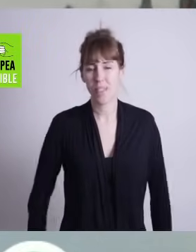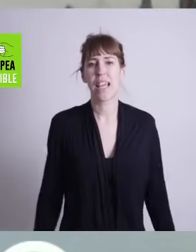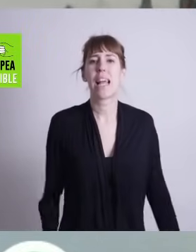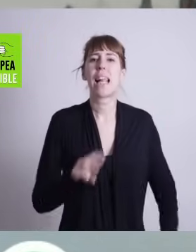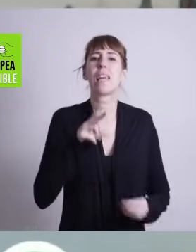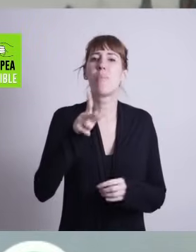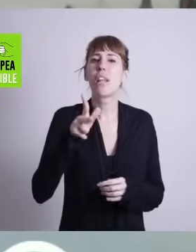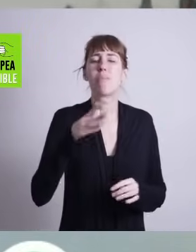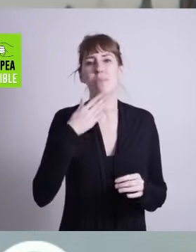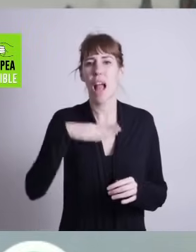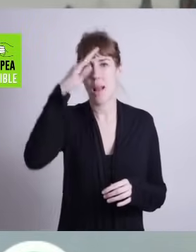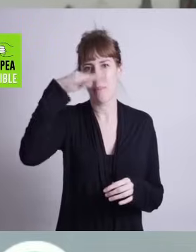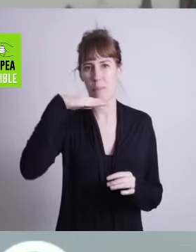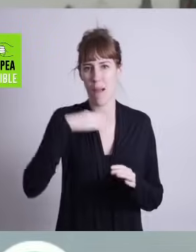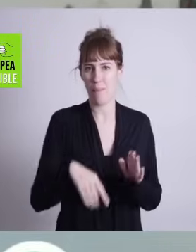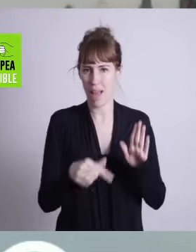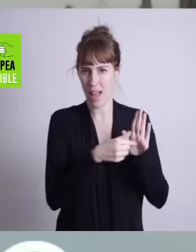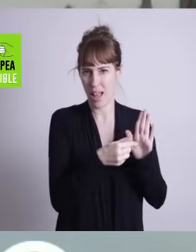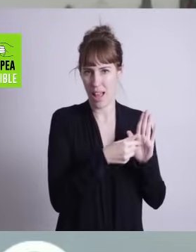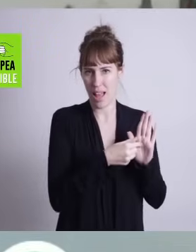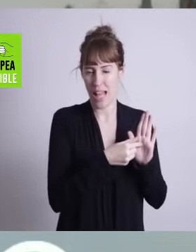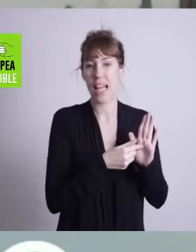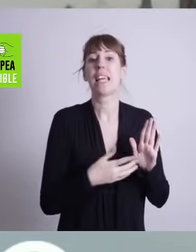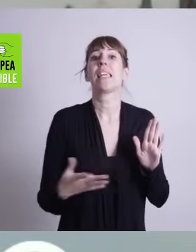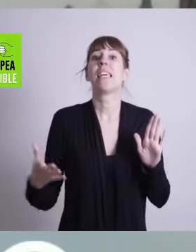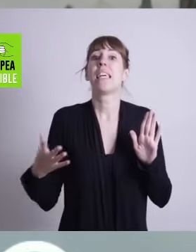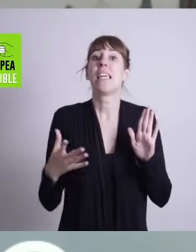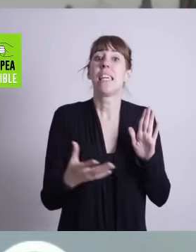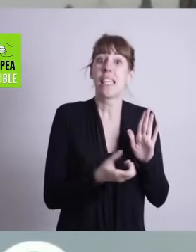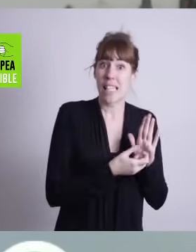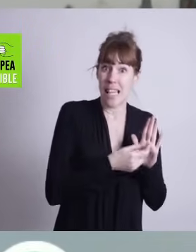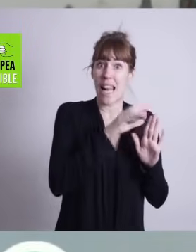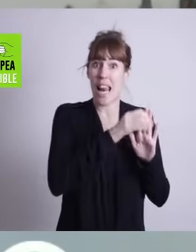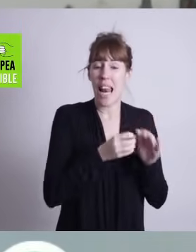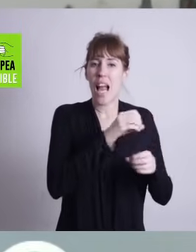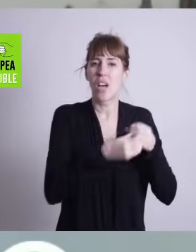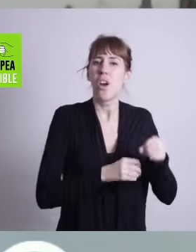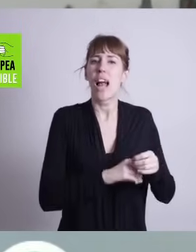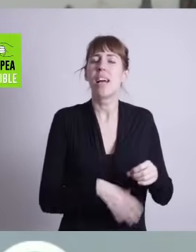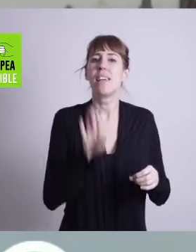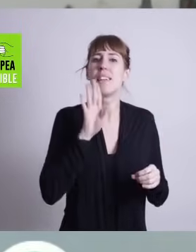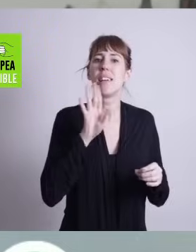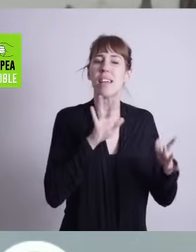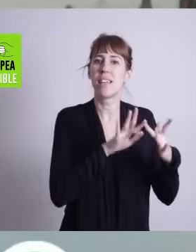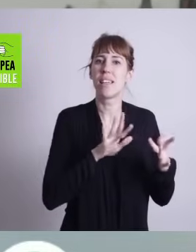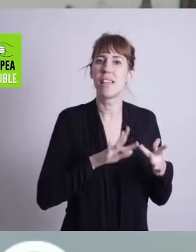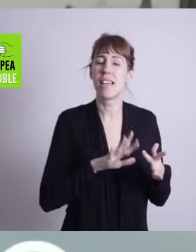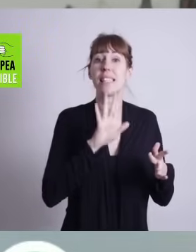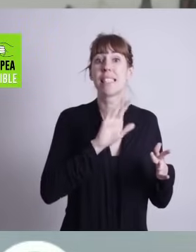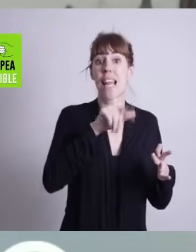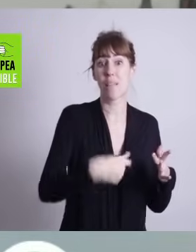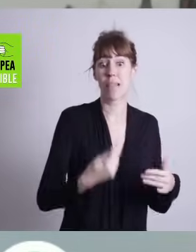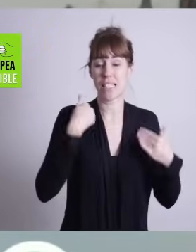encarga de, aparte de unir estas dos glándulas, la funcionalidad de estas dos glándulas, es quien nos hace la integración de nuestro yo terreno